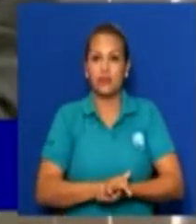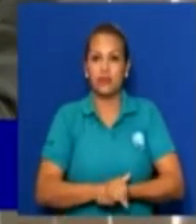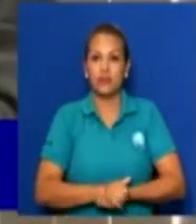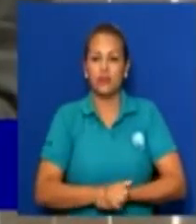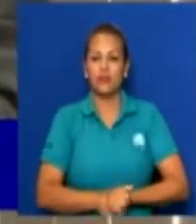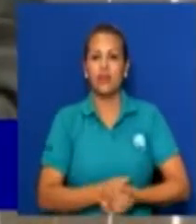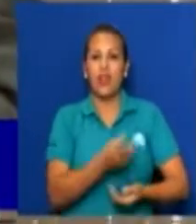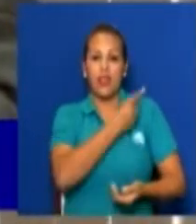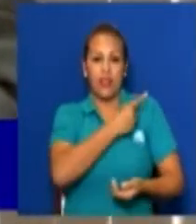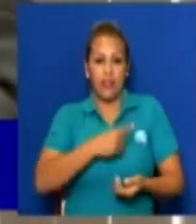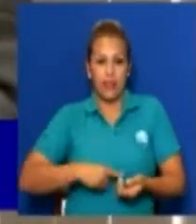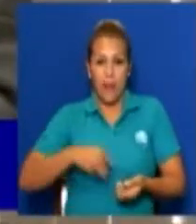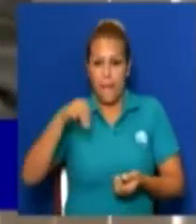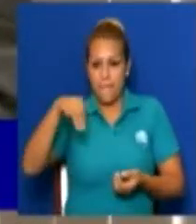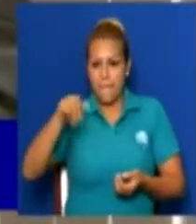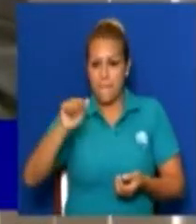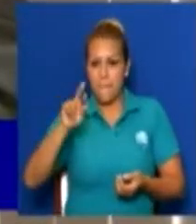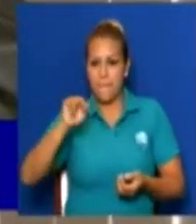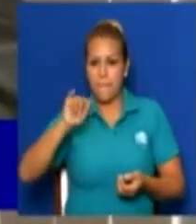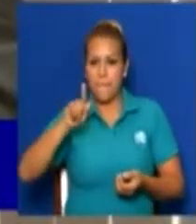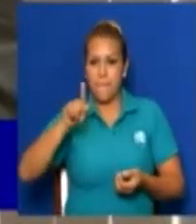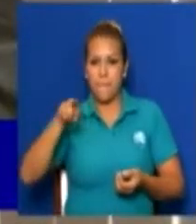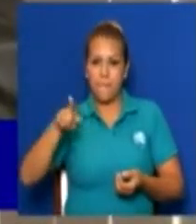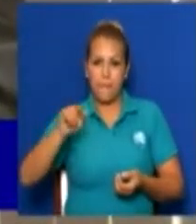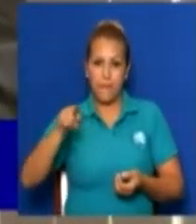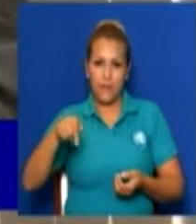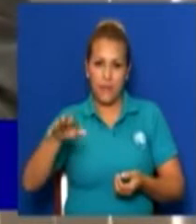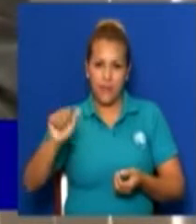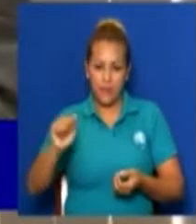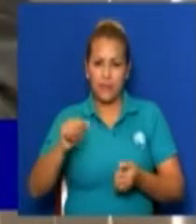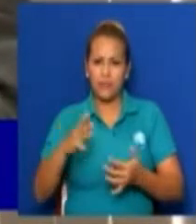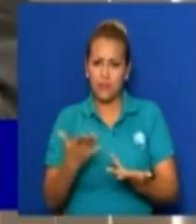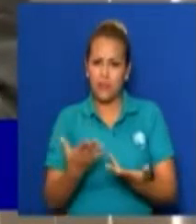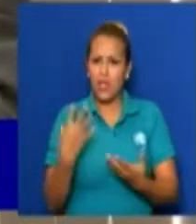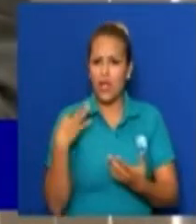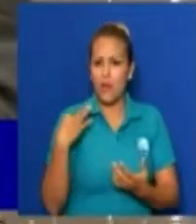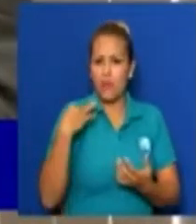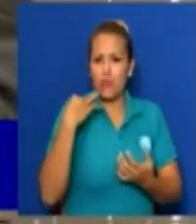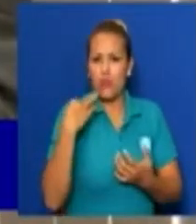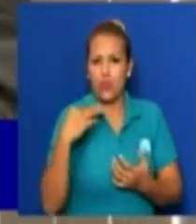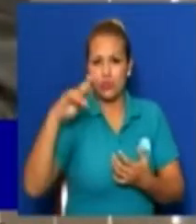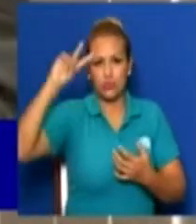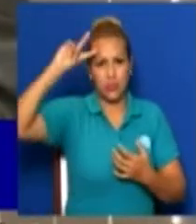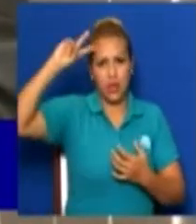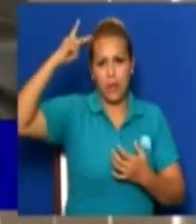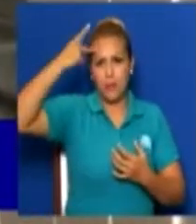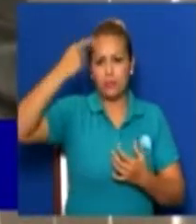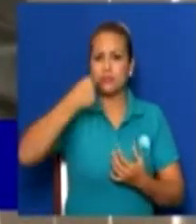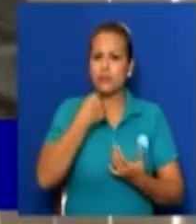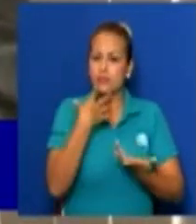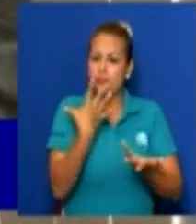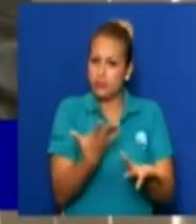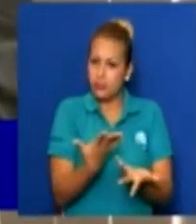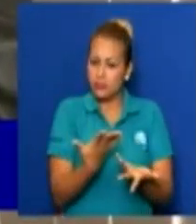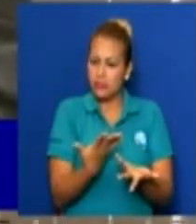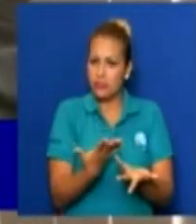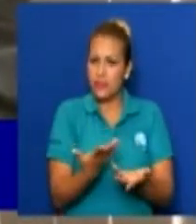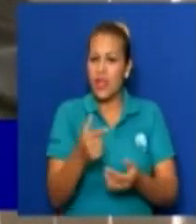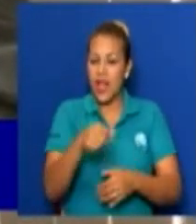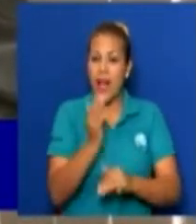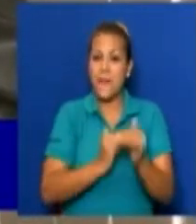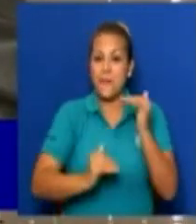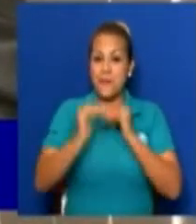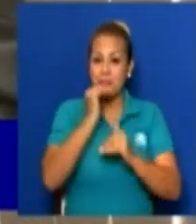la diputada Maritza Espinales, hay voluntad política. En el Ejecutivo, más